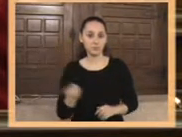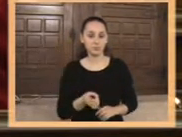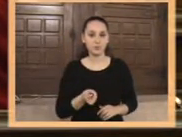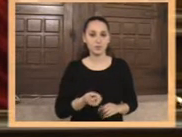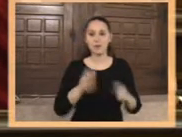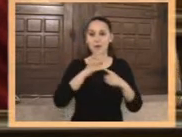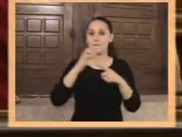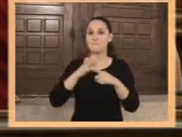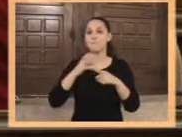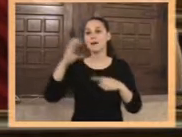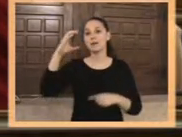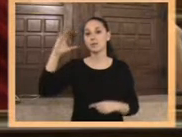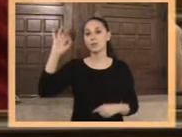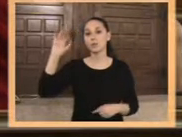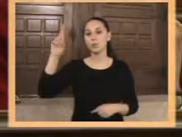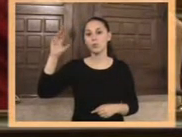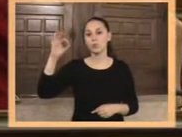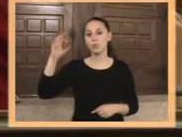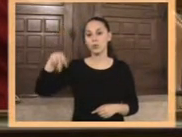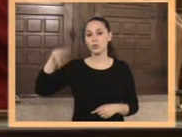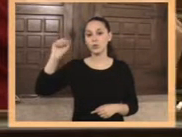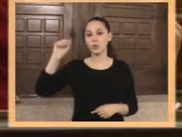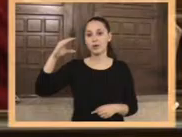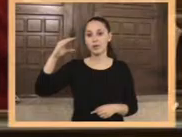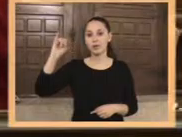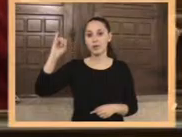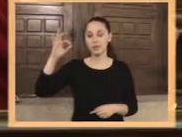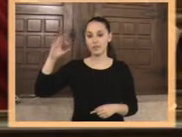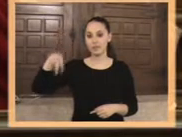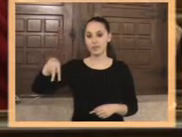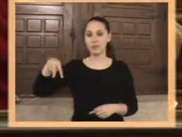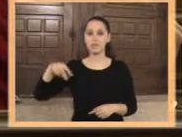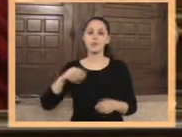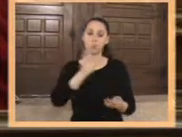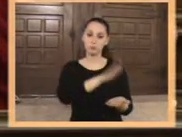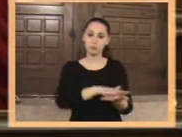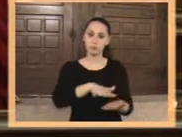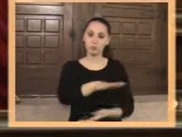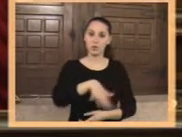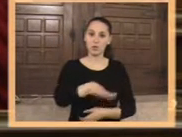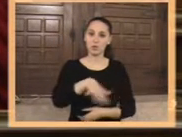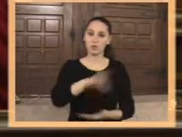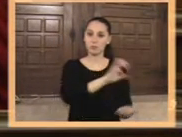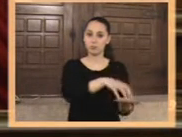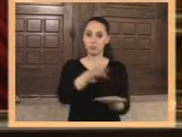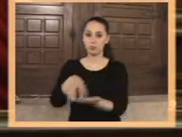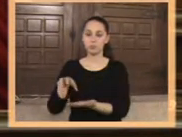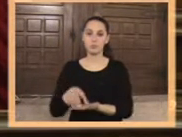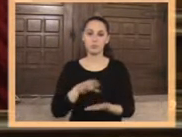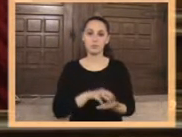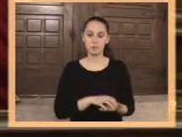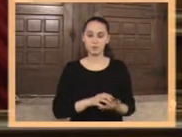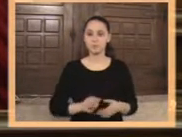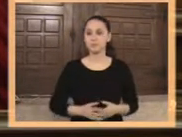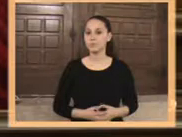Parque de la Coronación. Y en esta línea de hacer un guiño a los alimentos de proximidad también se incluye